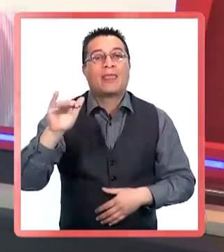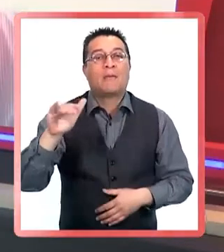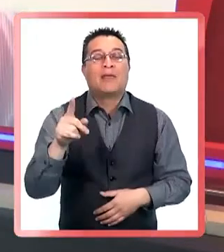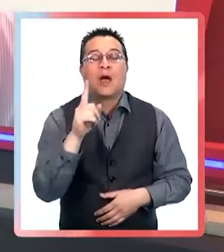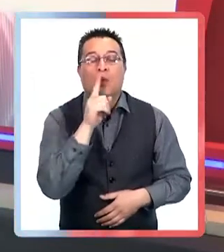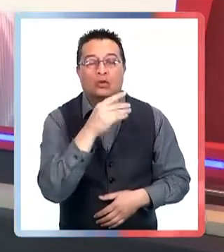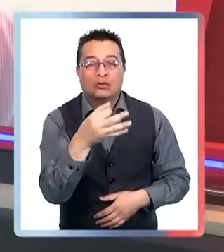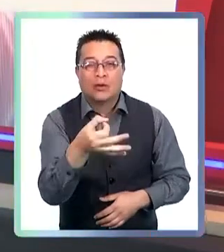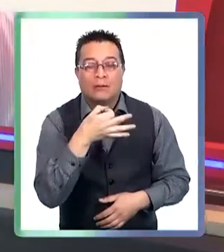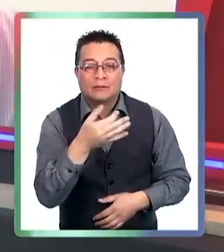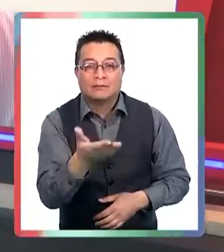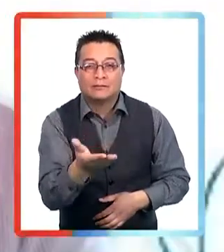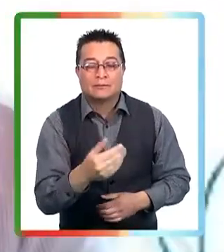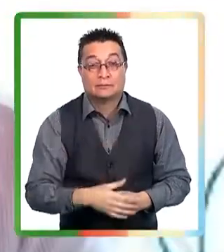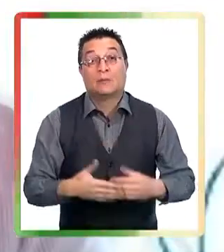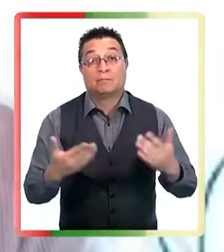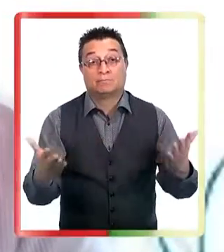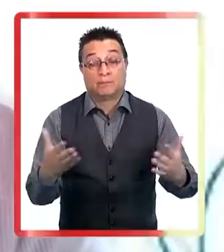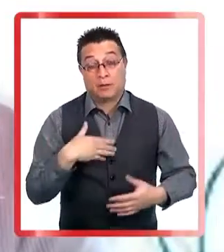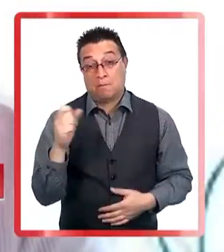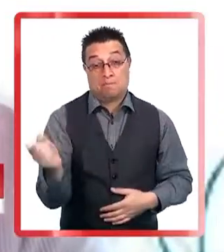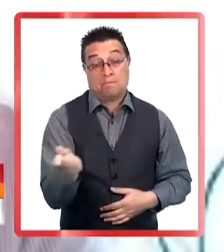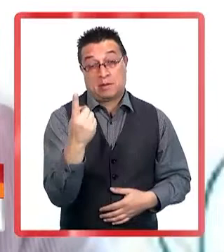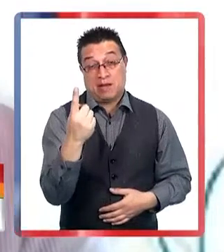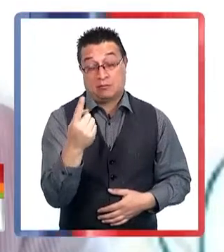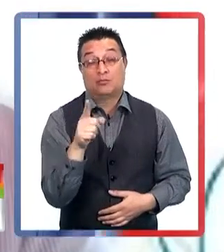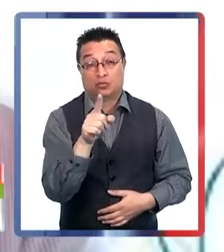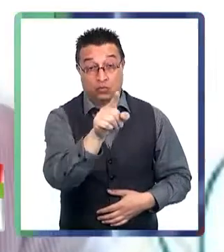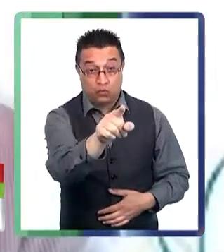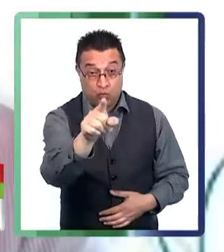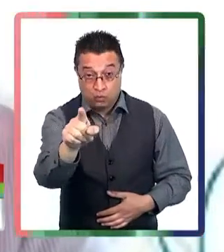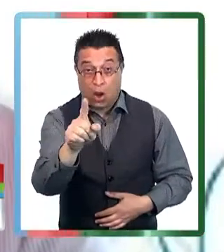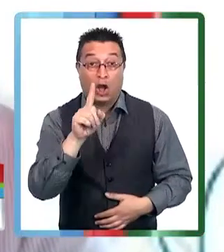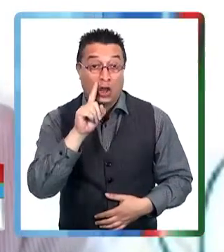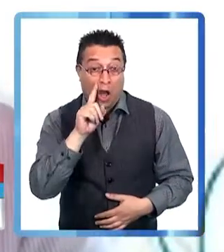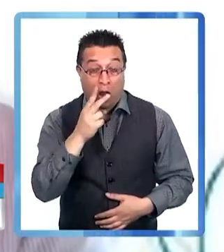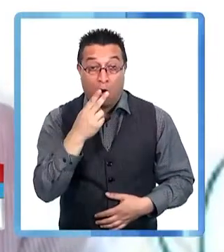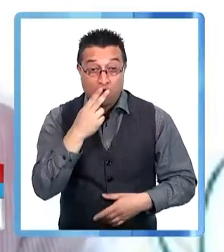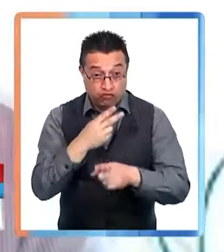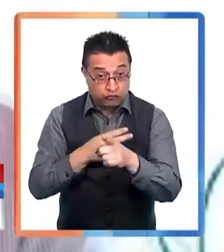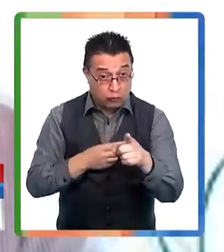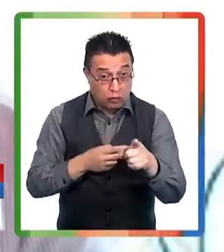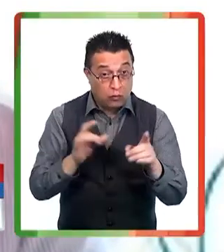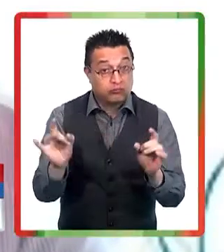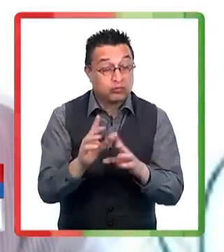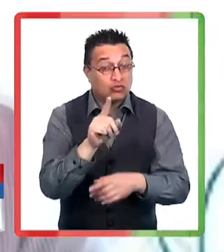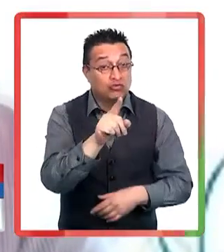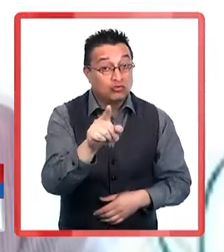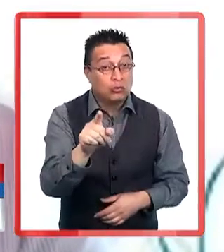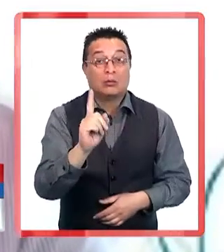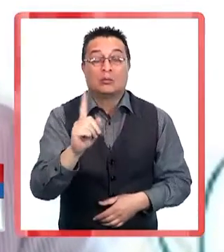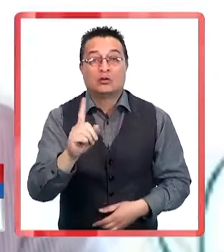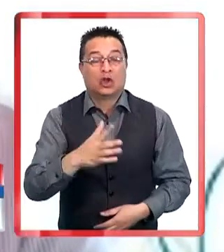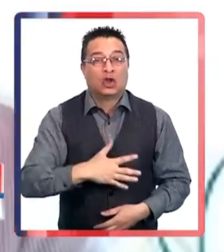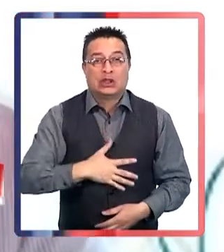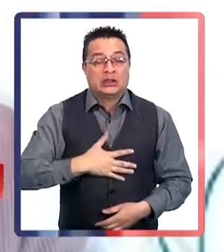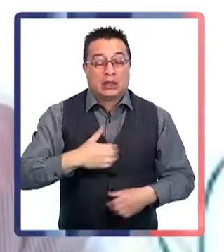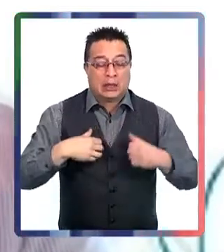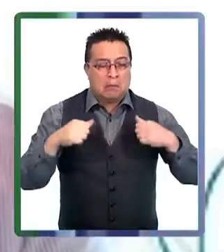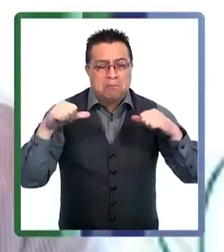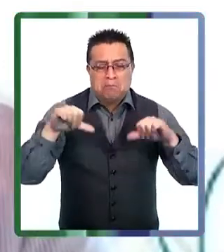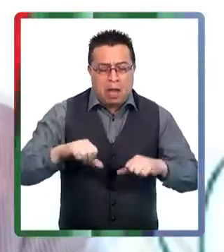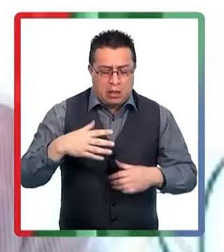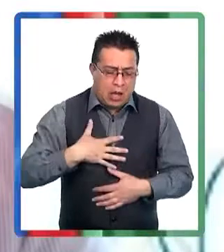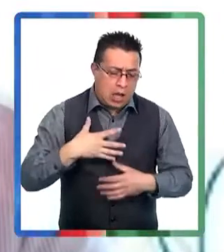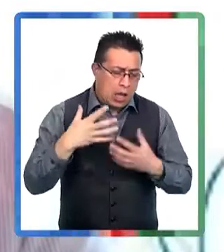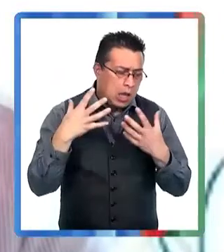para despedir esta entrevista. Bueno, en primer lugar, si usted, señora, fuma, no se sienta mal